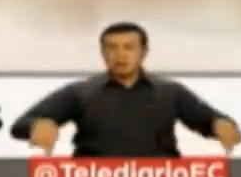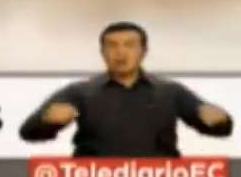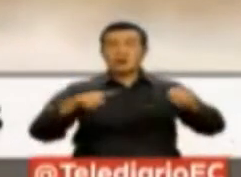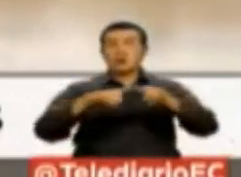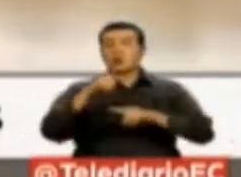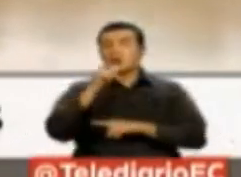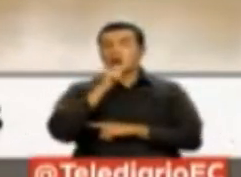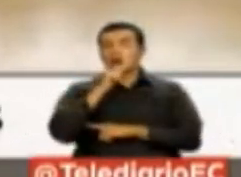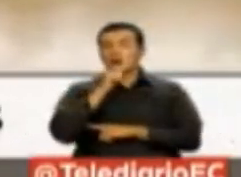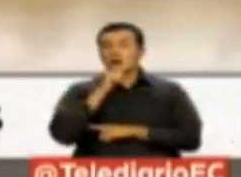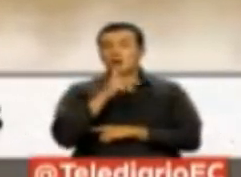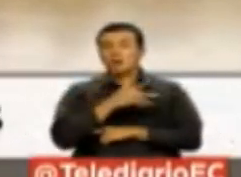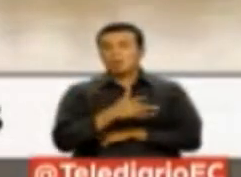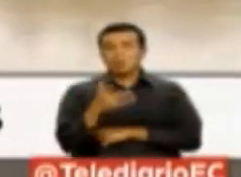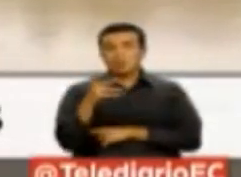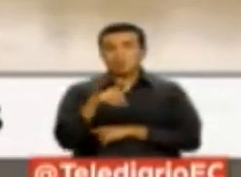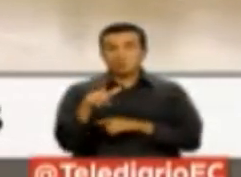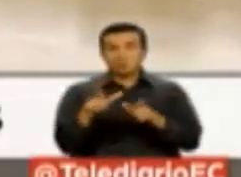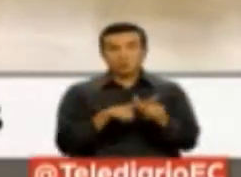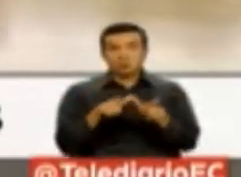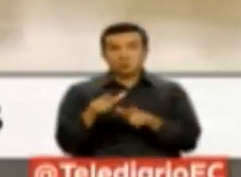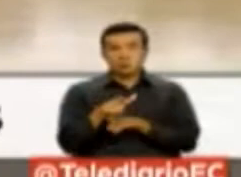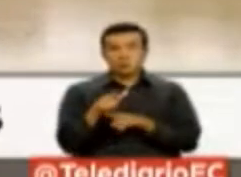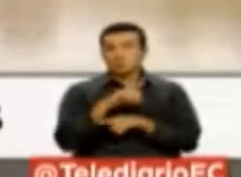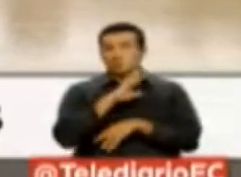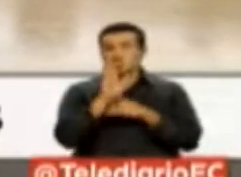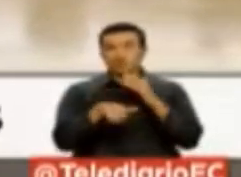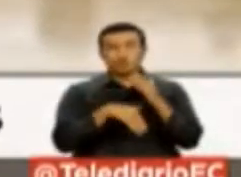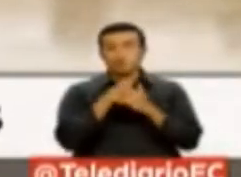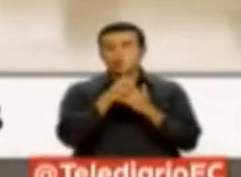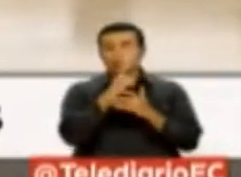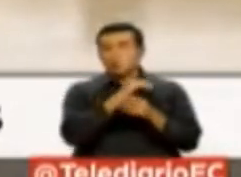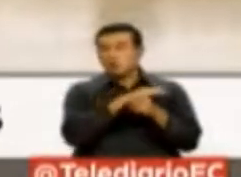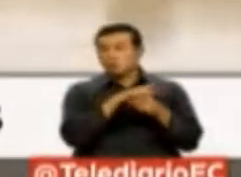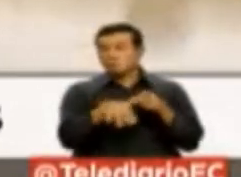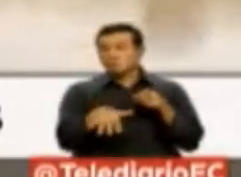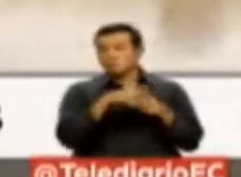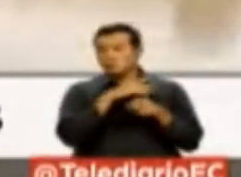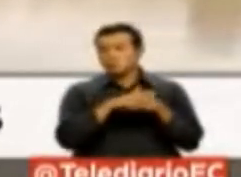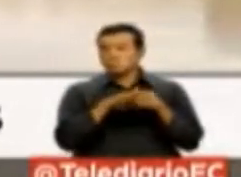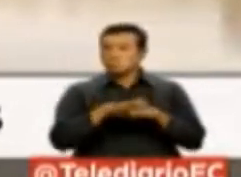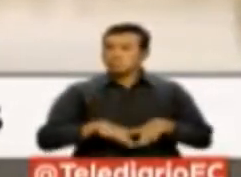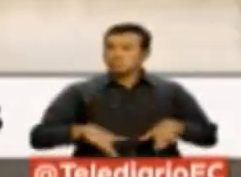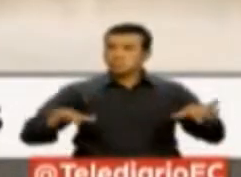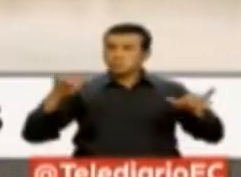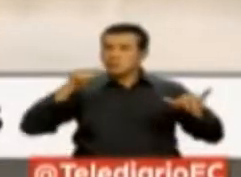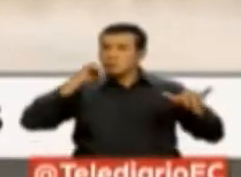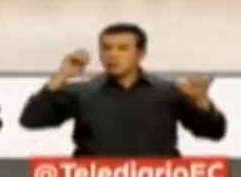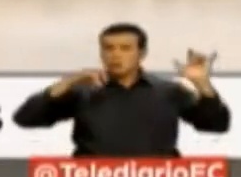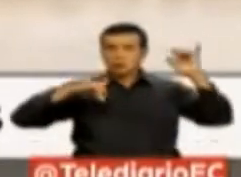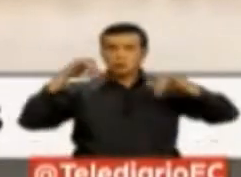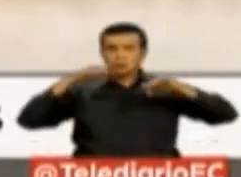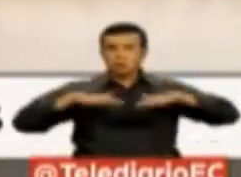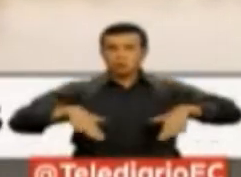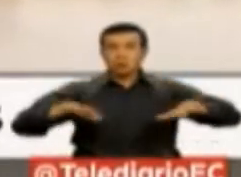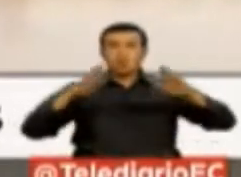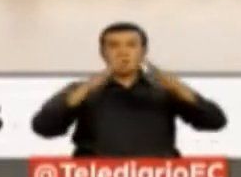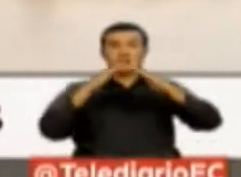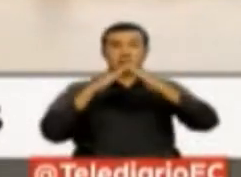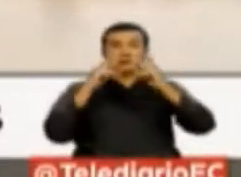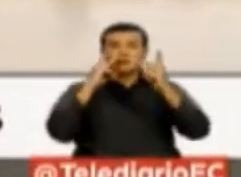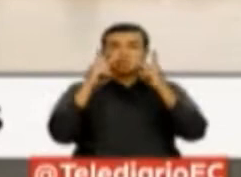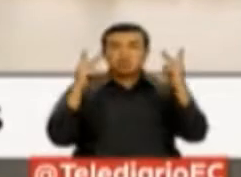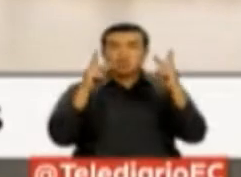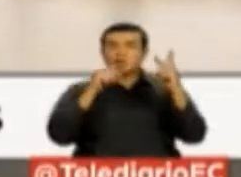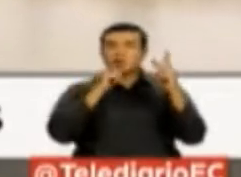prácticamente natural en este sitio donde desfogan todo el agua que cae desde los cerros aledaños ven ustedes son viviendas que